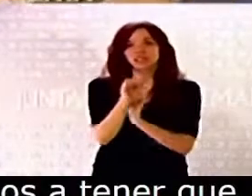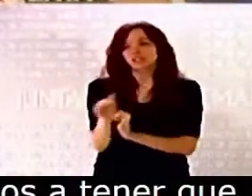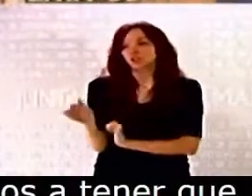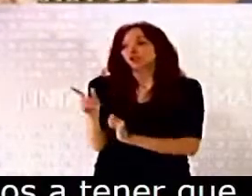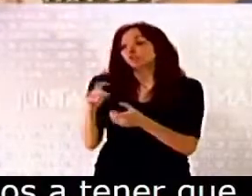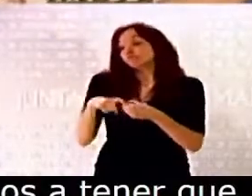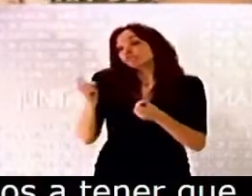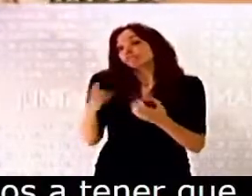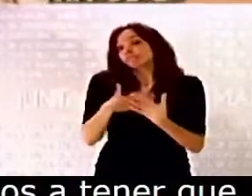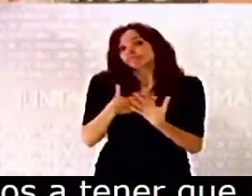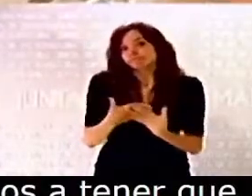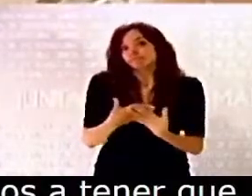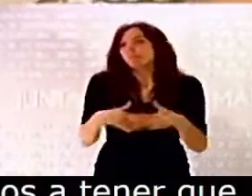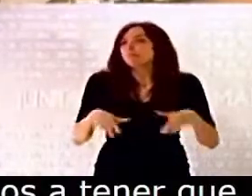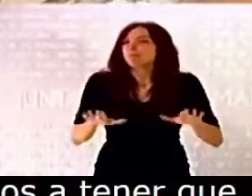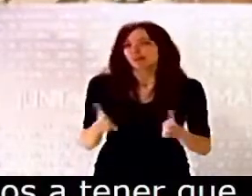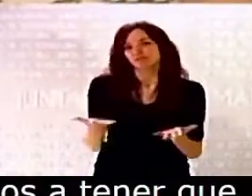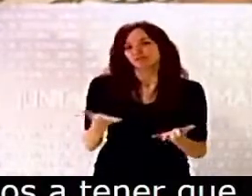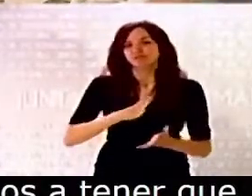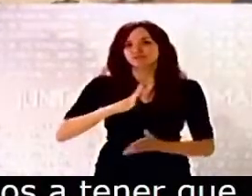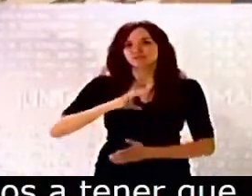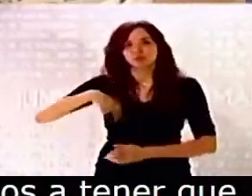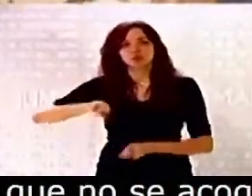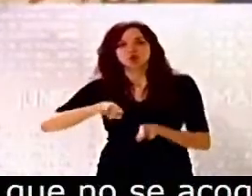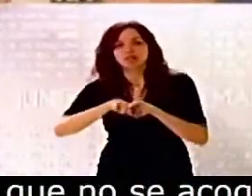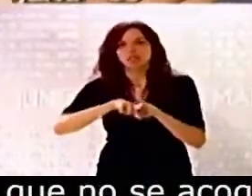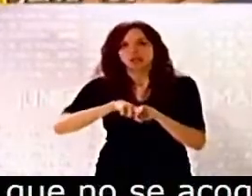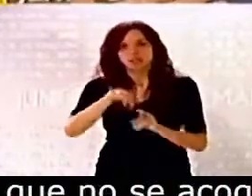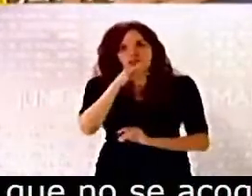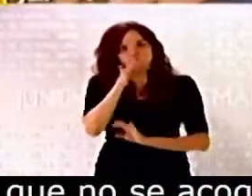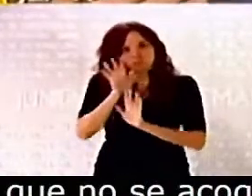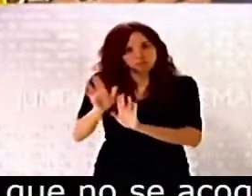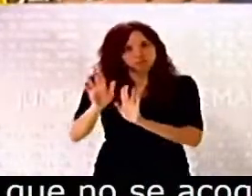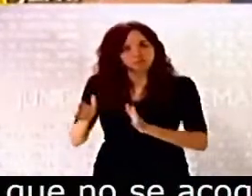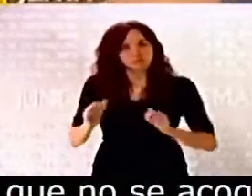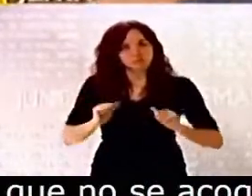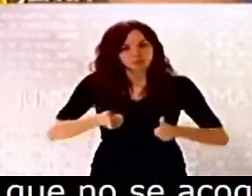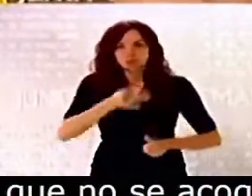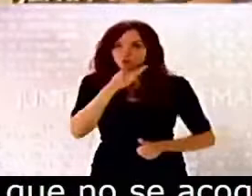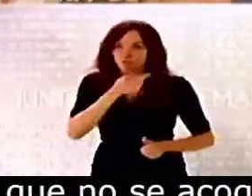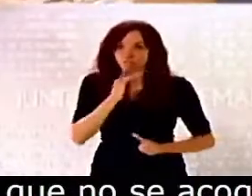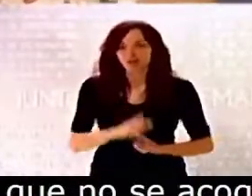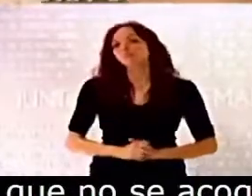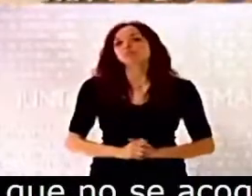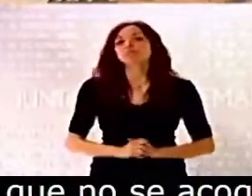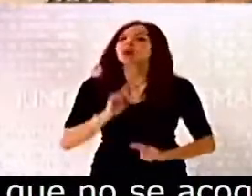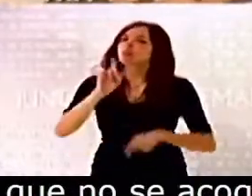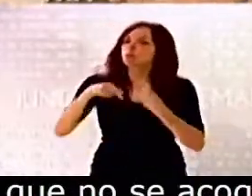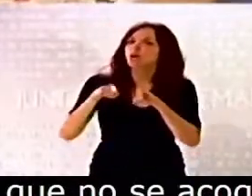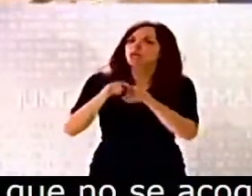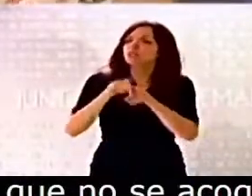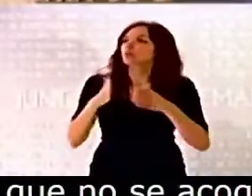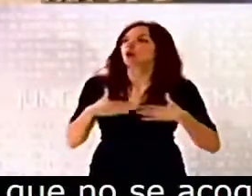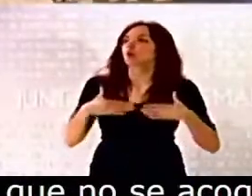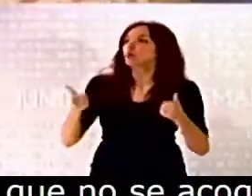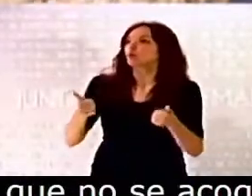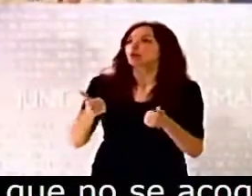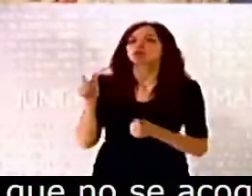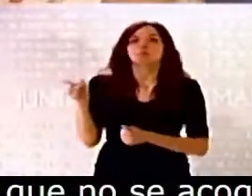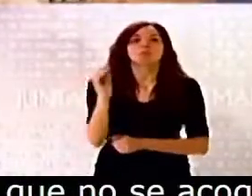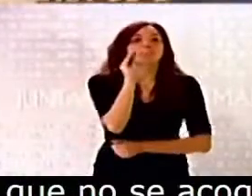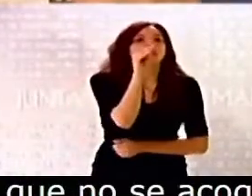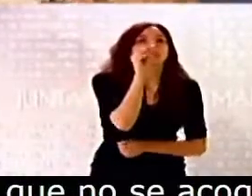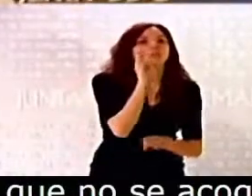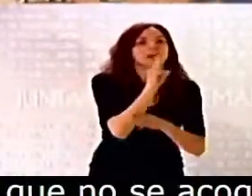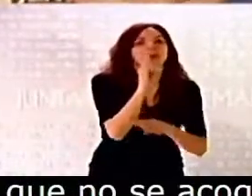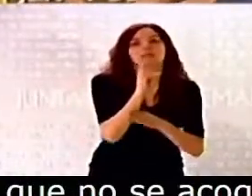acogen. Pero, hombre, no lo tiren ustedes por tierra, si todavía no lo hemos puesto en marcha. Y luego ya lo tiren por tierra, lo pregunten en el